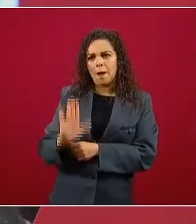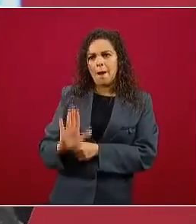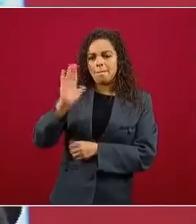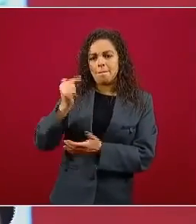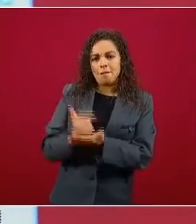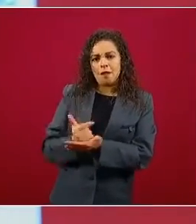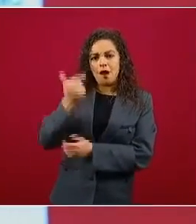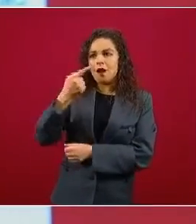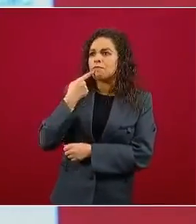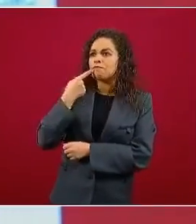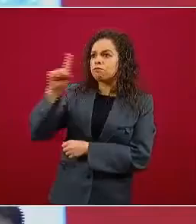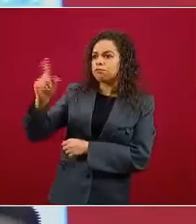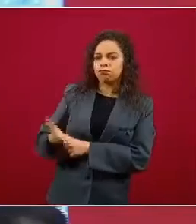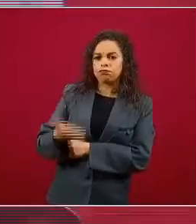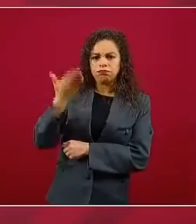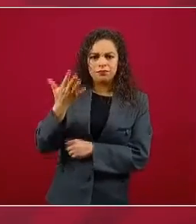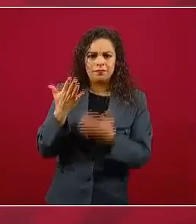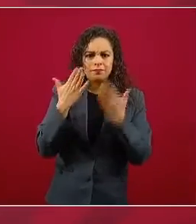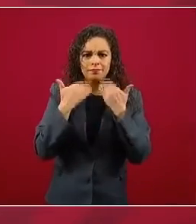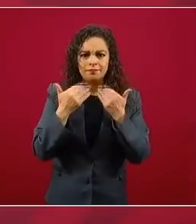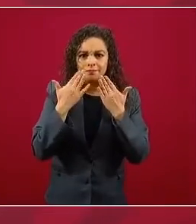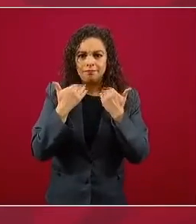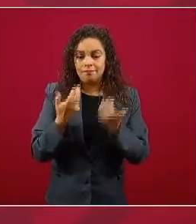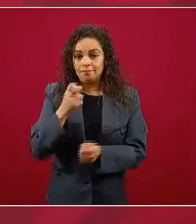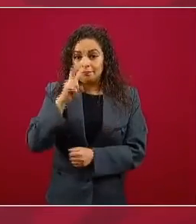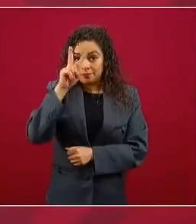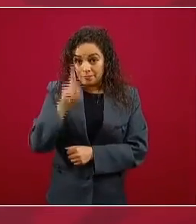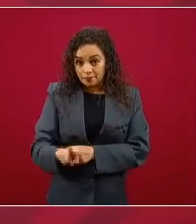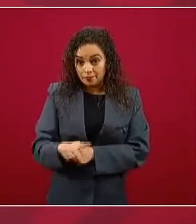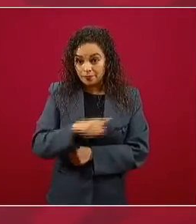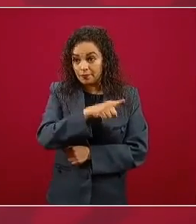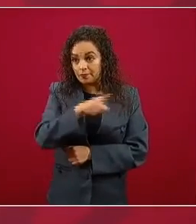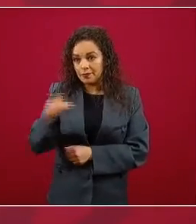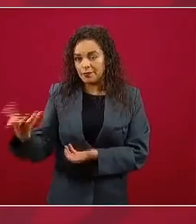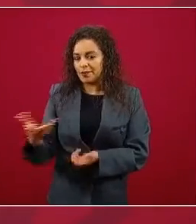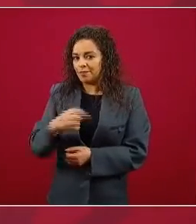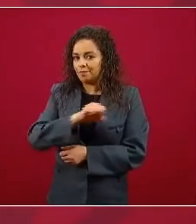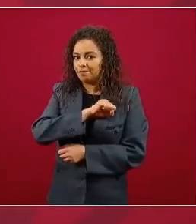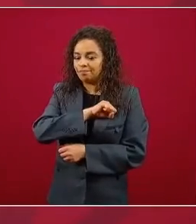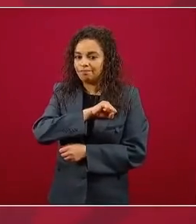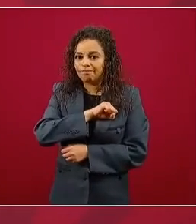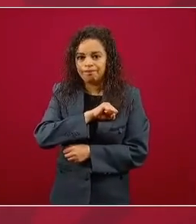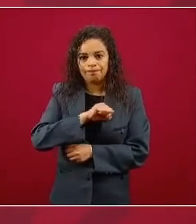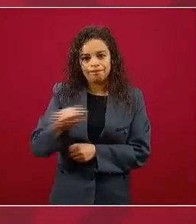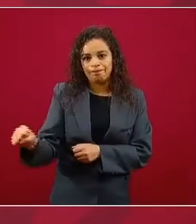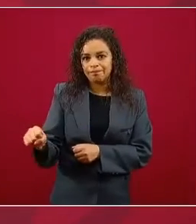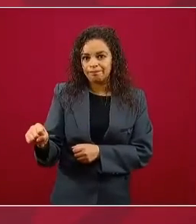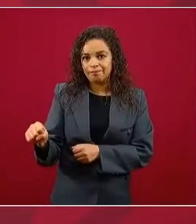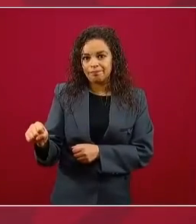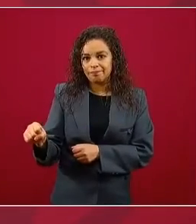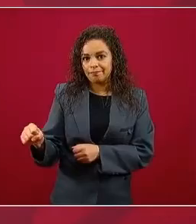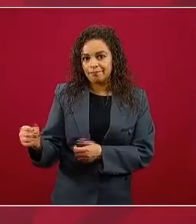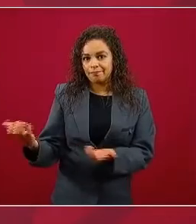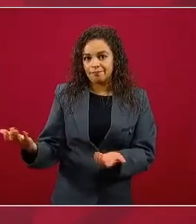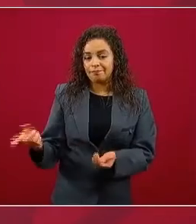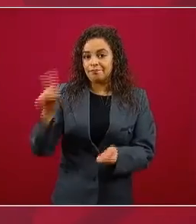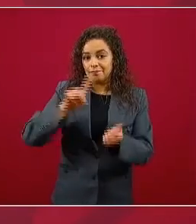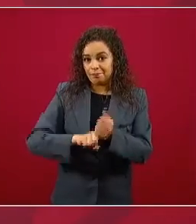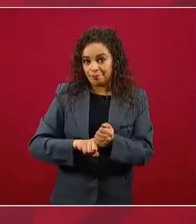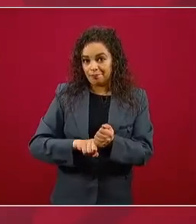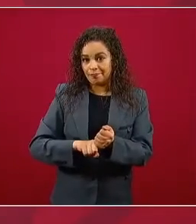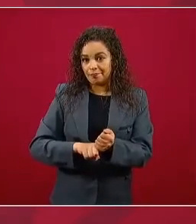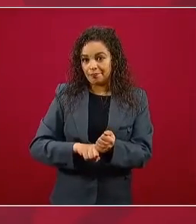Por eso hablo de delincuente común y de delincuente de cuello blanco. Duele